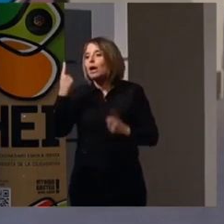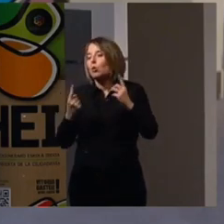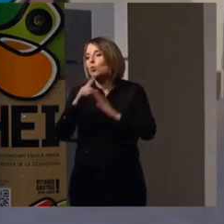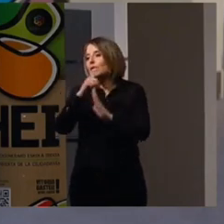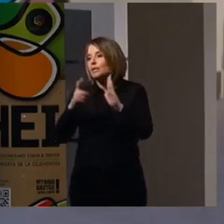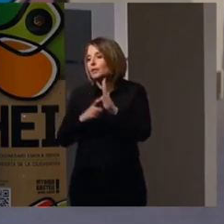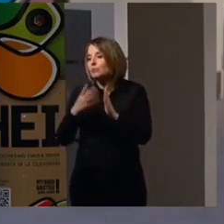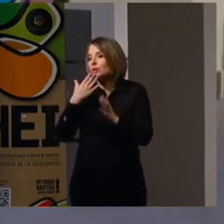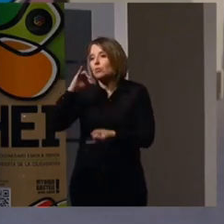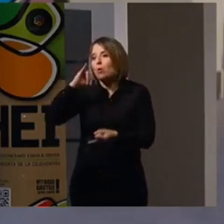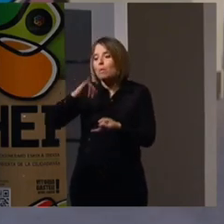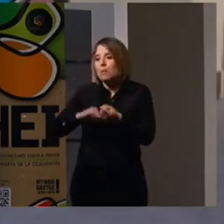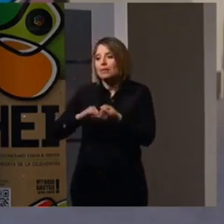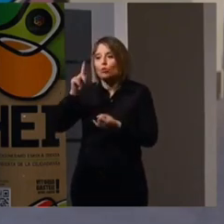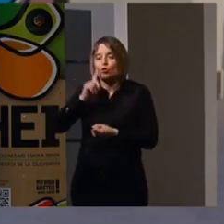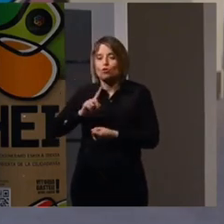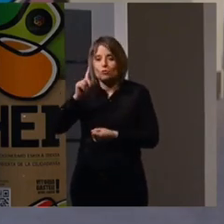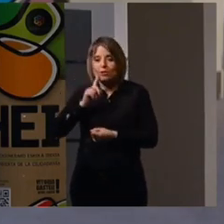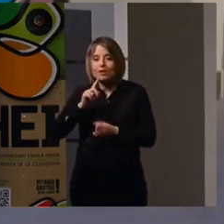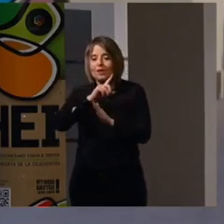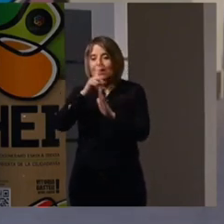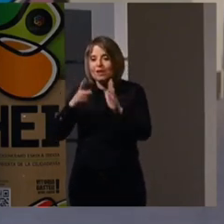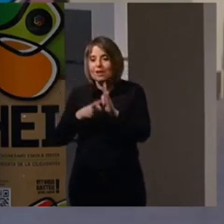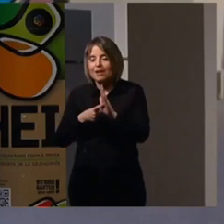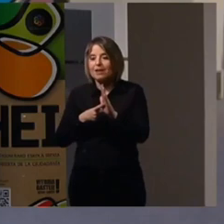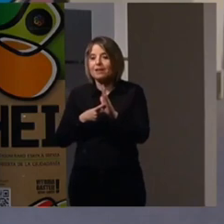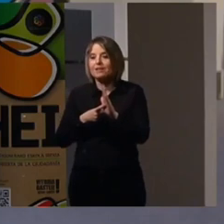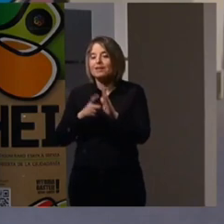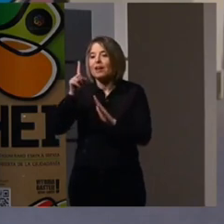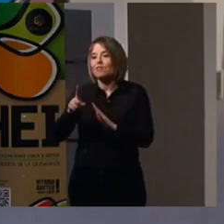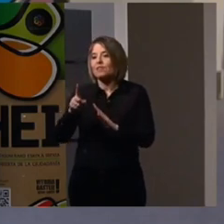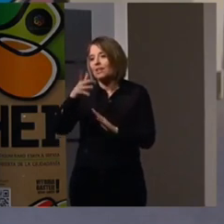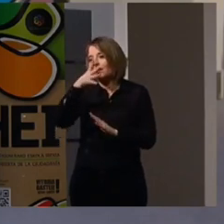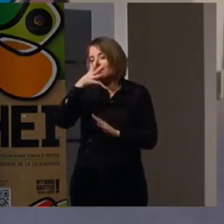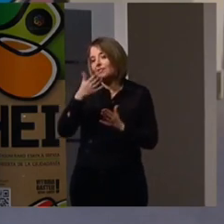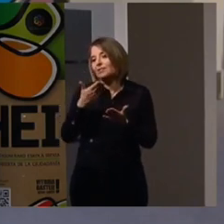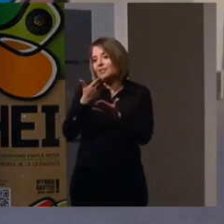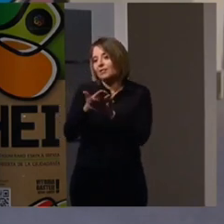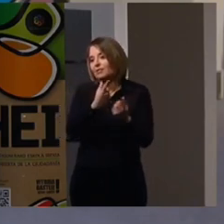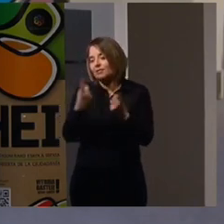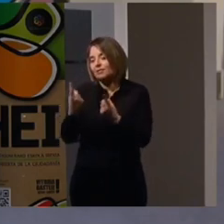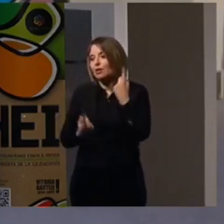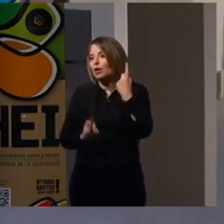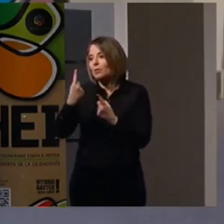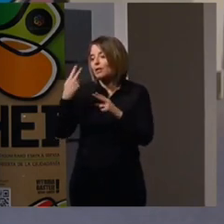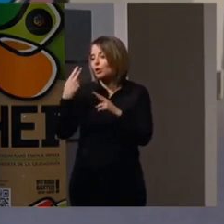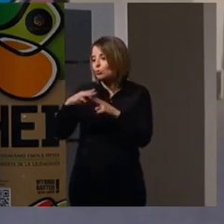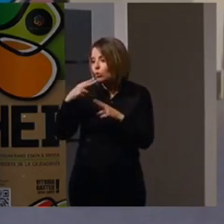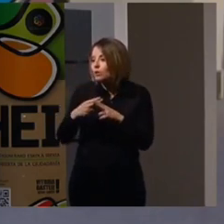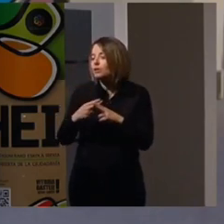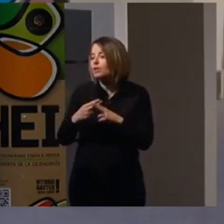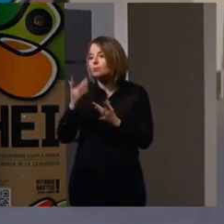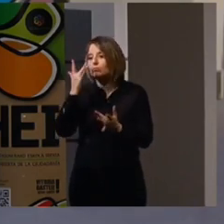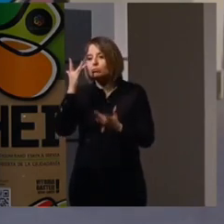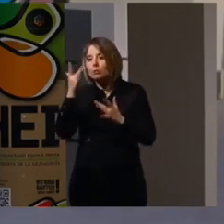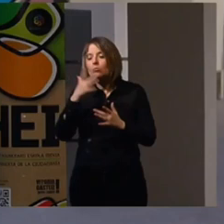algunas leyes como la del matrimonio gay, que fue al revés, que fue la ley la que puso la demanda, ¿no? Que hay como a veces políticas que sí que